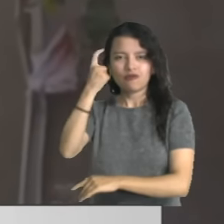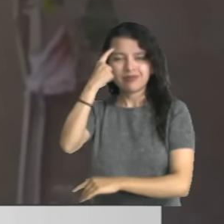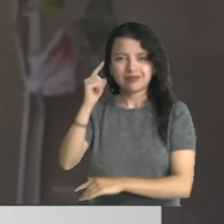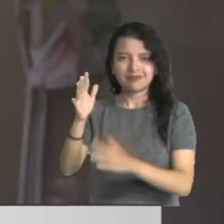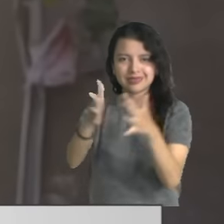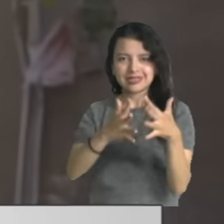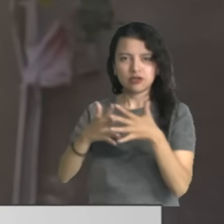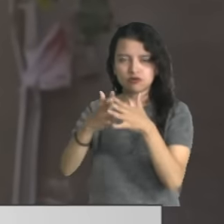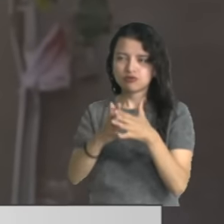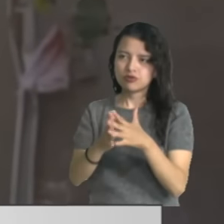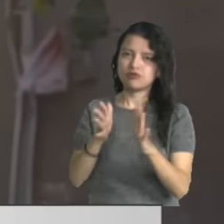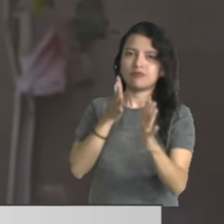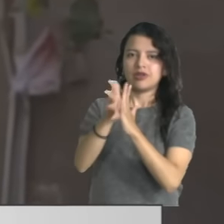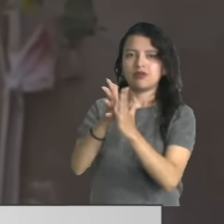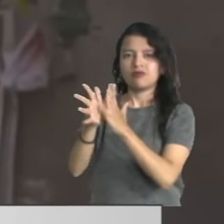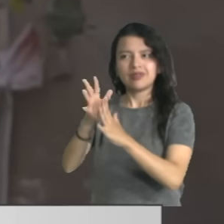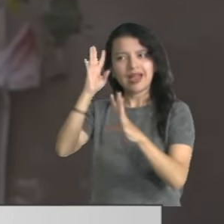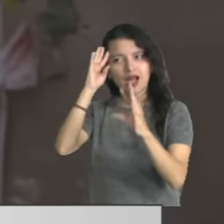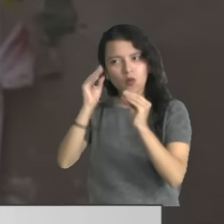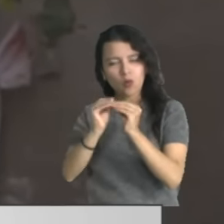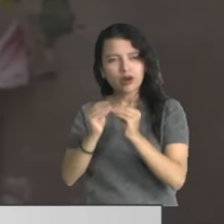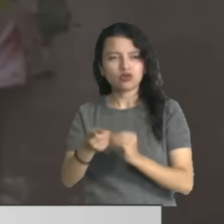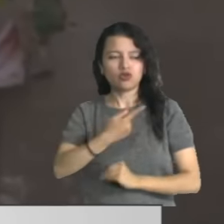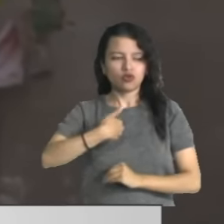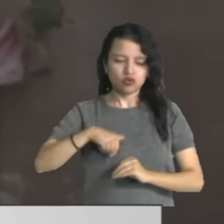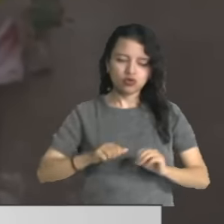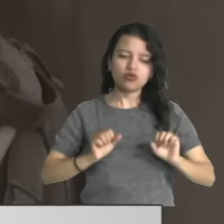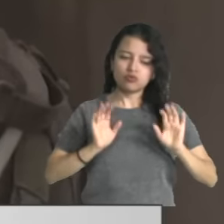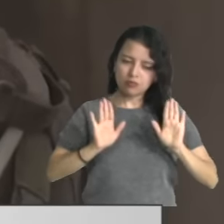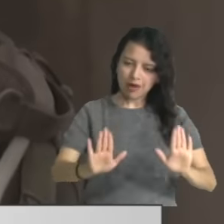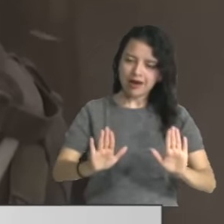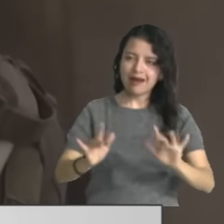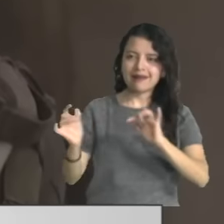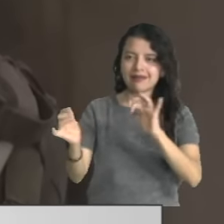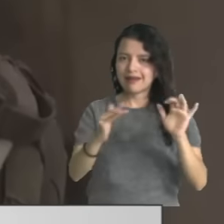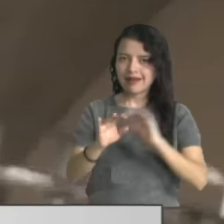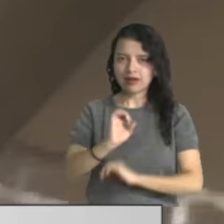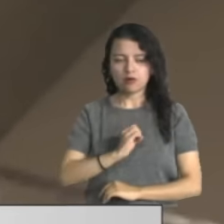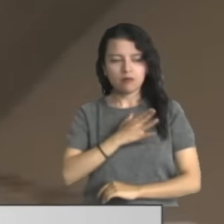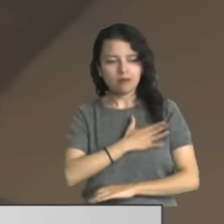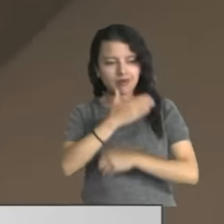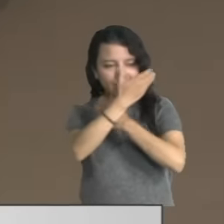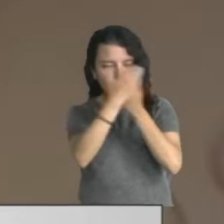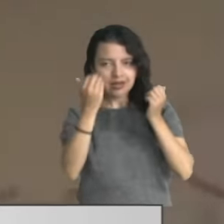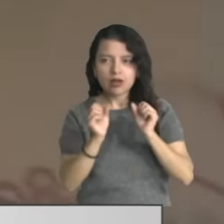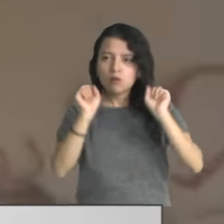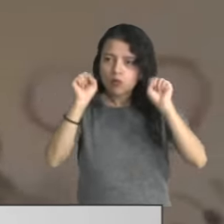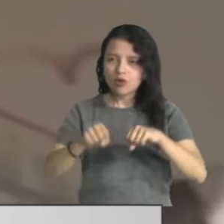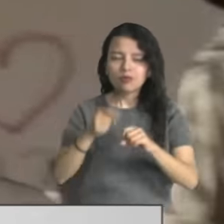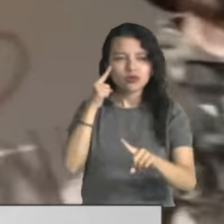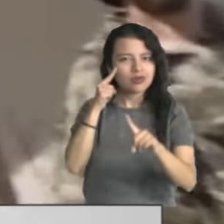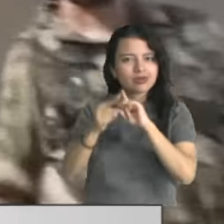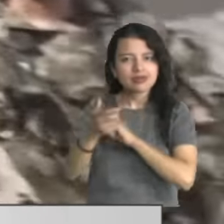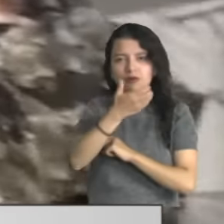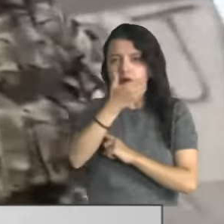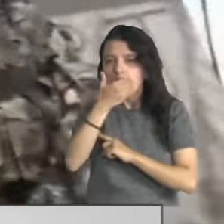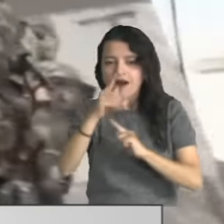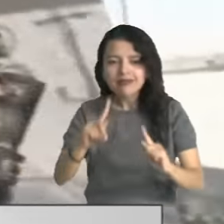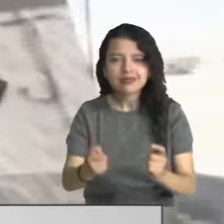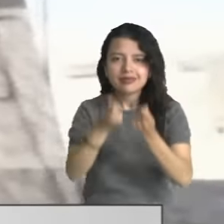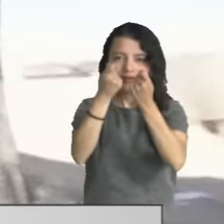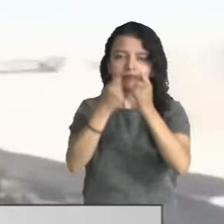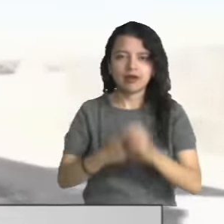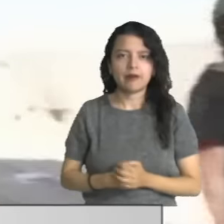expondrá su voluntad política de acordar un cese al fuego con Hamas, que permita liberar a los rehenes cautivos por el grupo terrorista